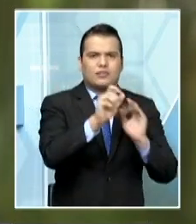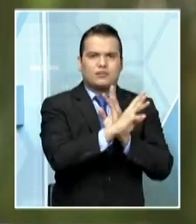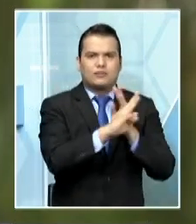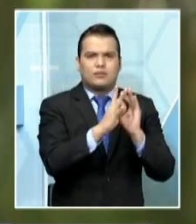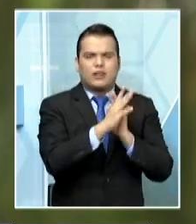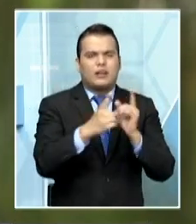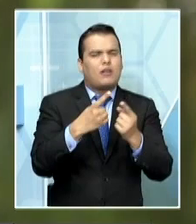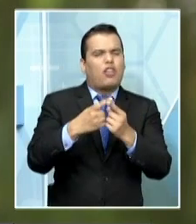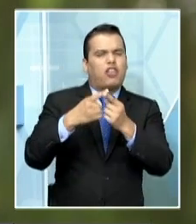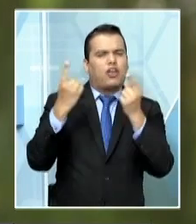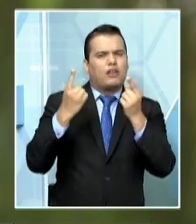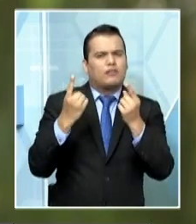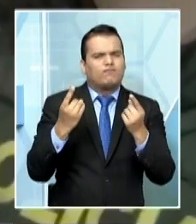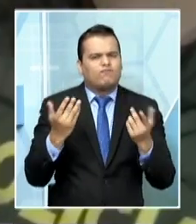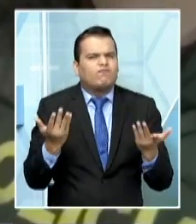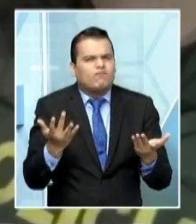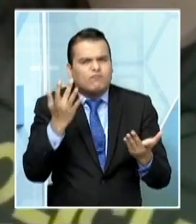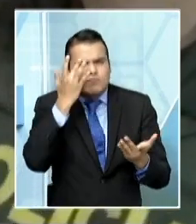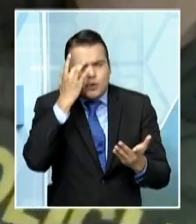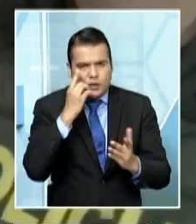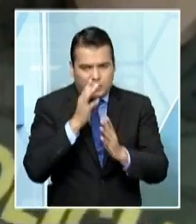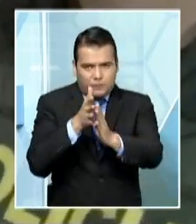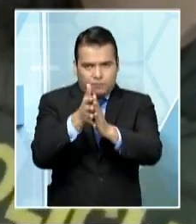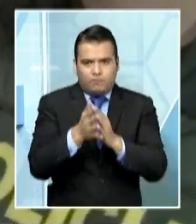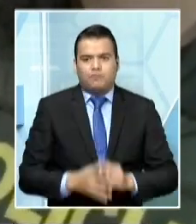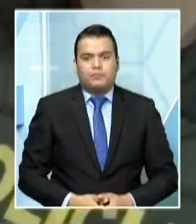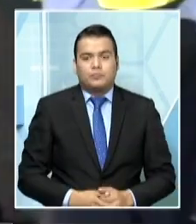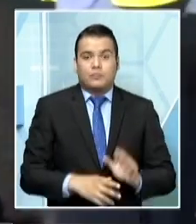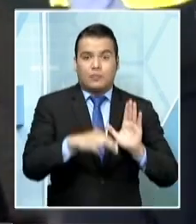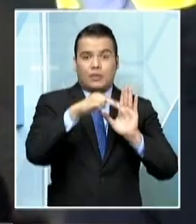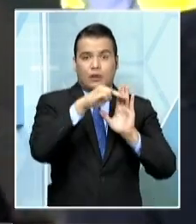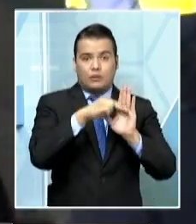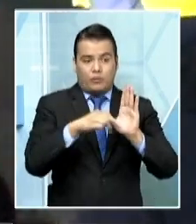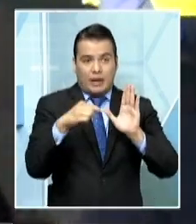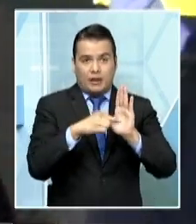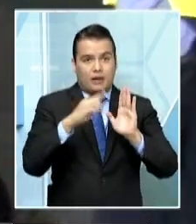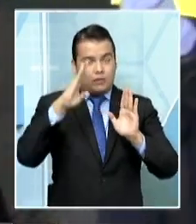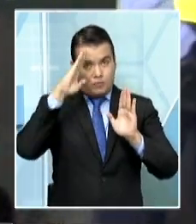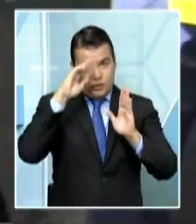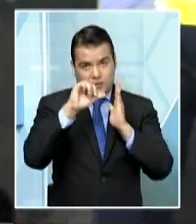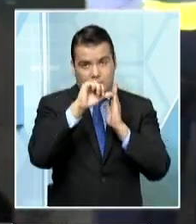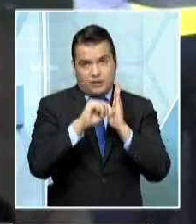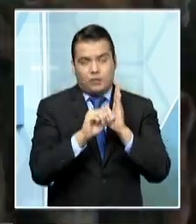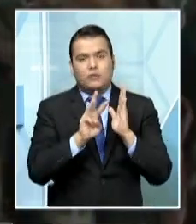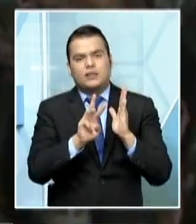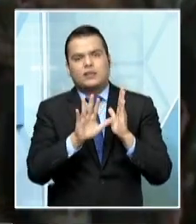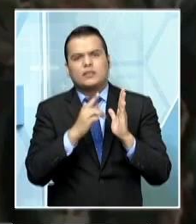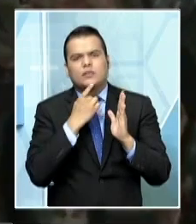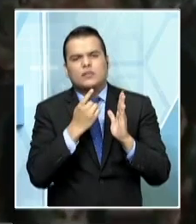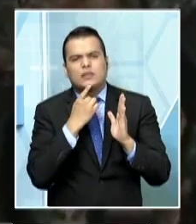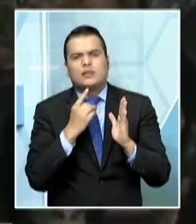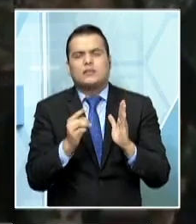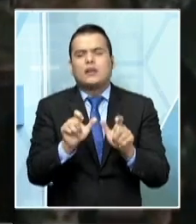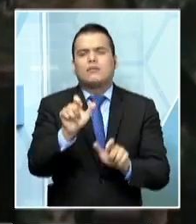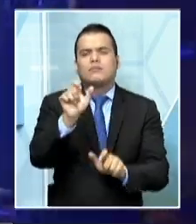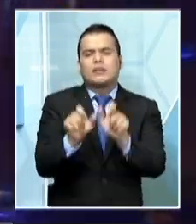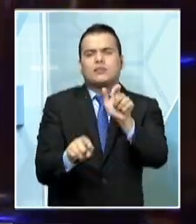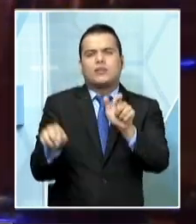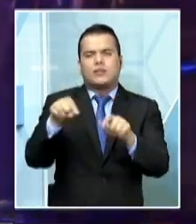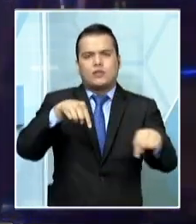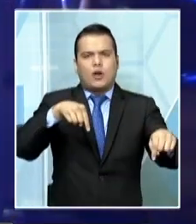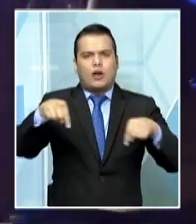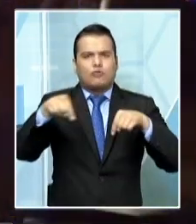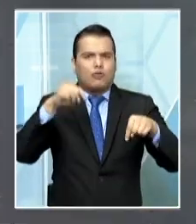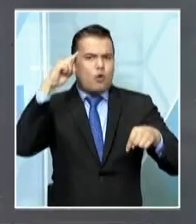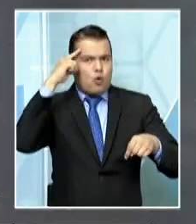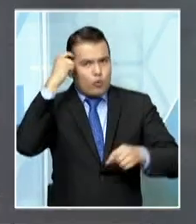En 90 minutos indagamos con expertos. De acuerdo con el Código Nacional de Policía, en su artículo 35, se considera que acciones como irrespetar a las autoridades,